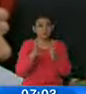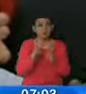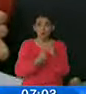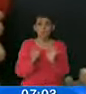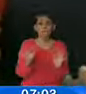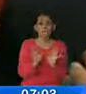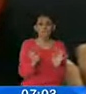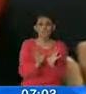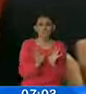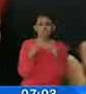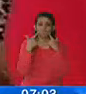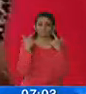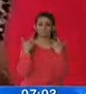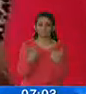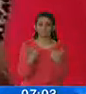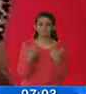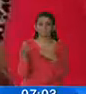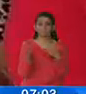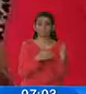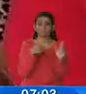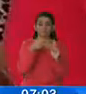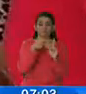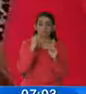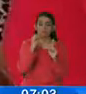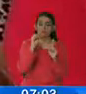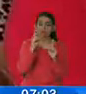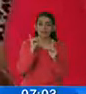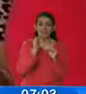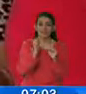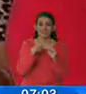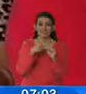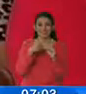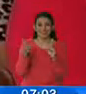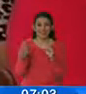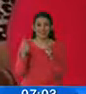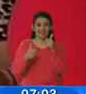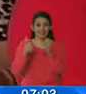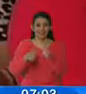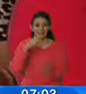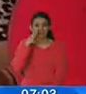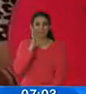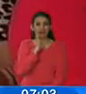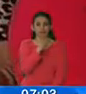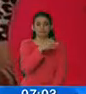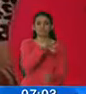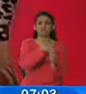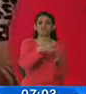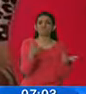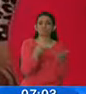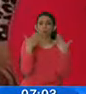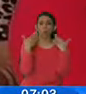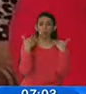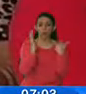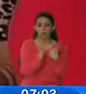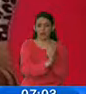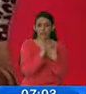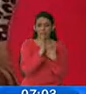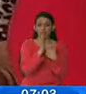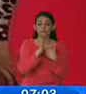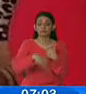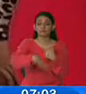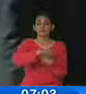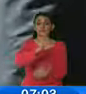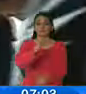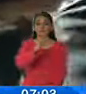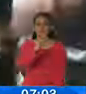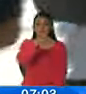novedades. Esperemos que eso ocurra. Monserrat Bustamante, segunda al mando de Paco Moncayo, ejerció su derecho en la ciudad de Guayaquil, en la parroquia